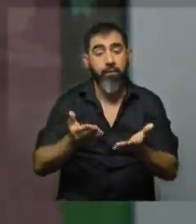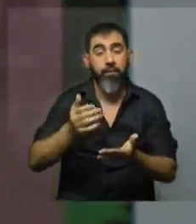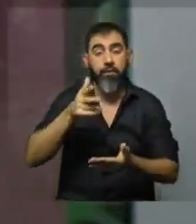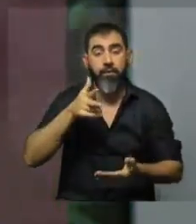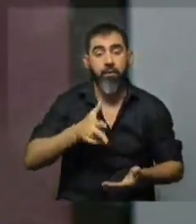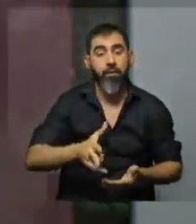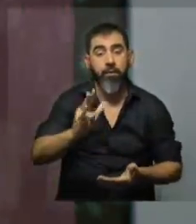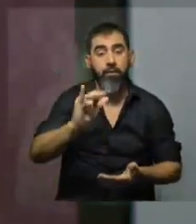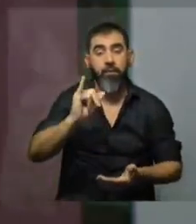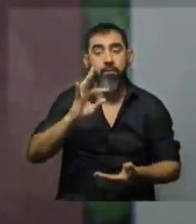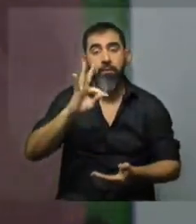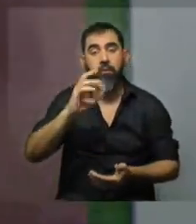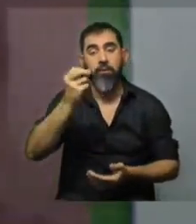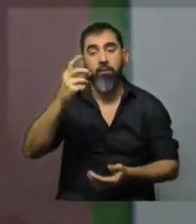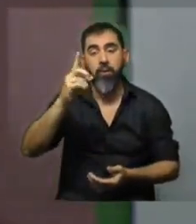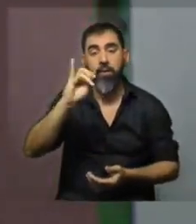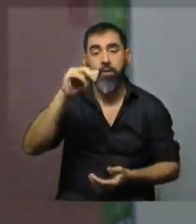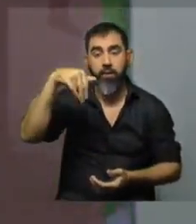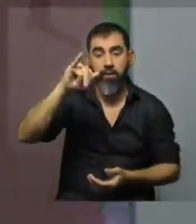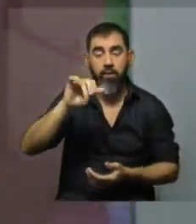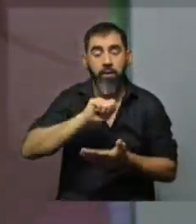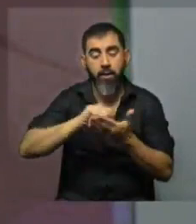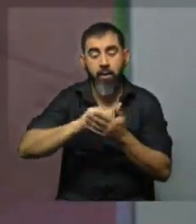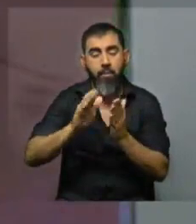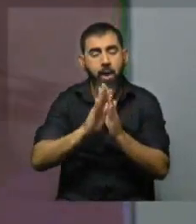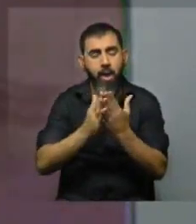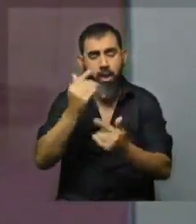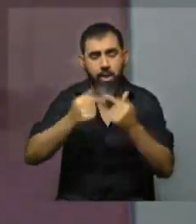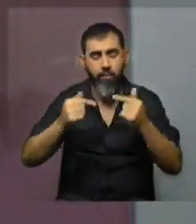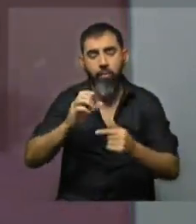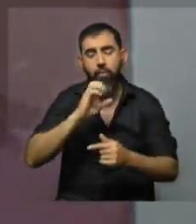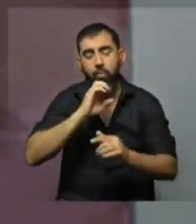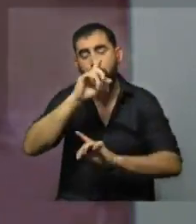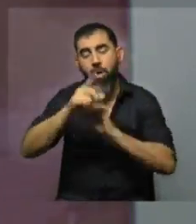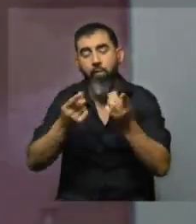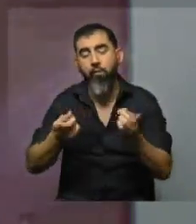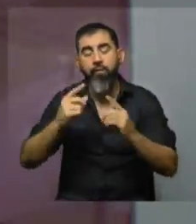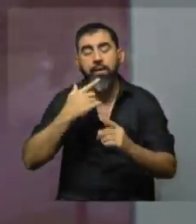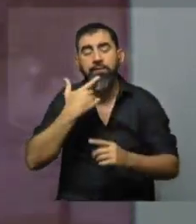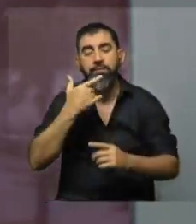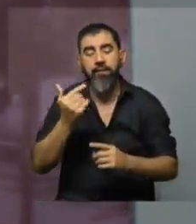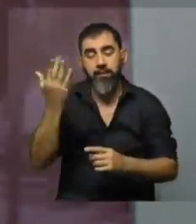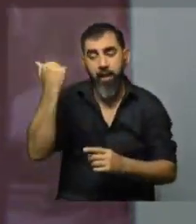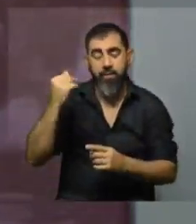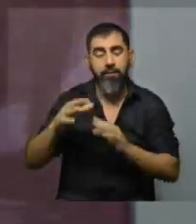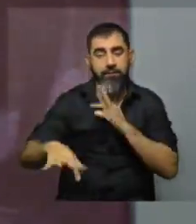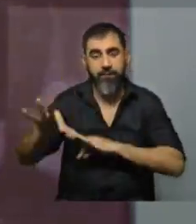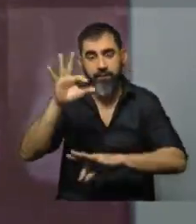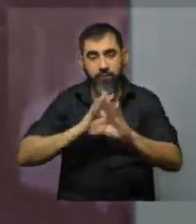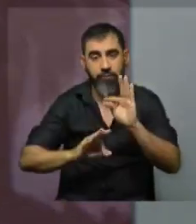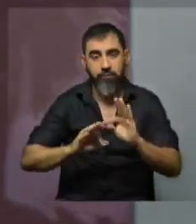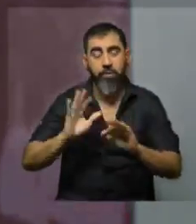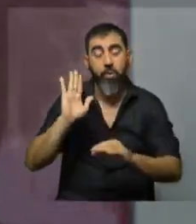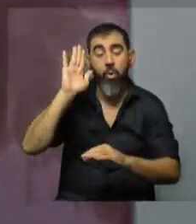Cittadini, que ha escrito varios libros, uno de ellos con esa especie de humor con que vuelve a la celeste de antes. Y que es nada más y nada menos